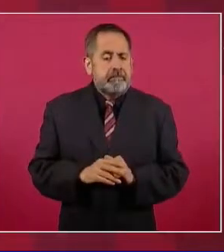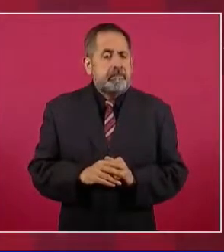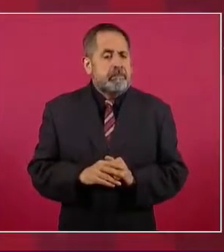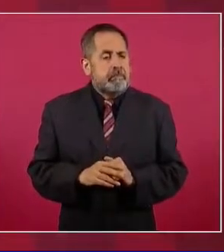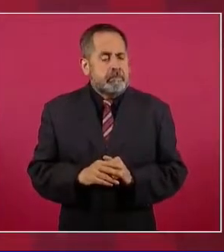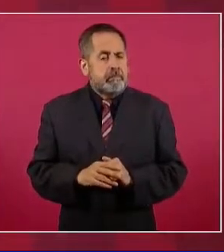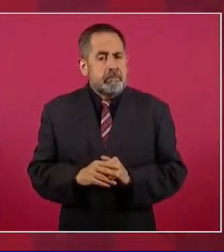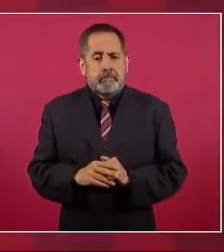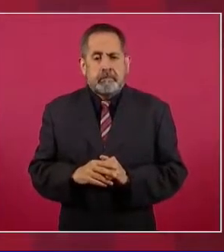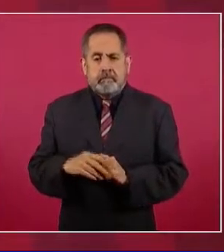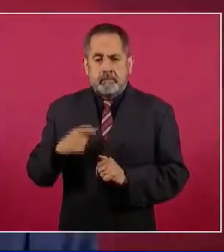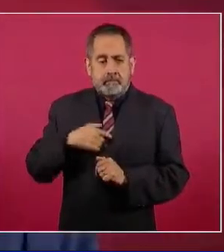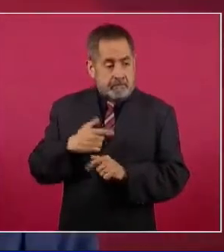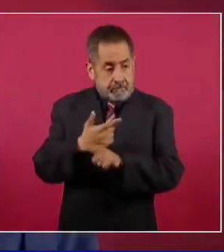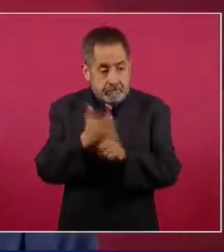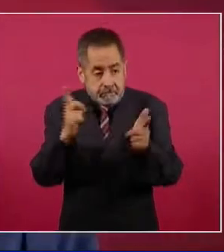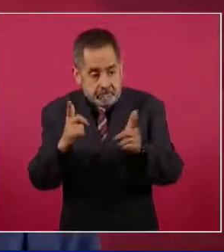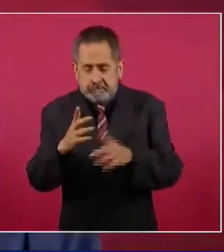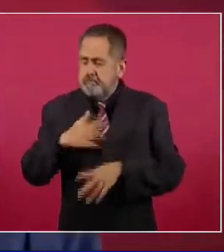defendemos la libertad.